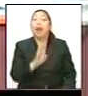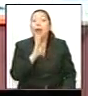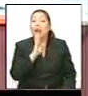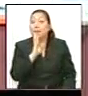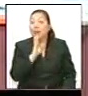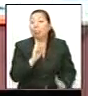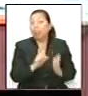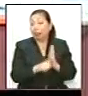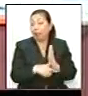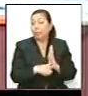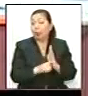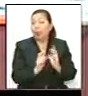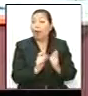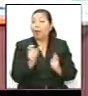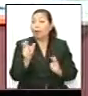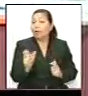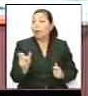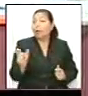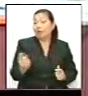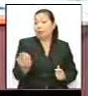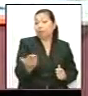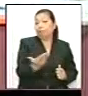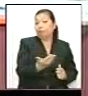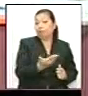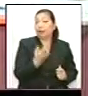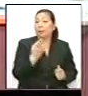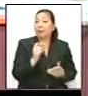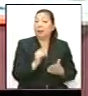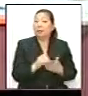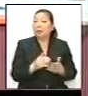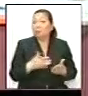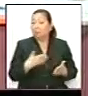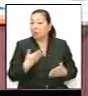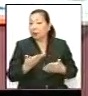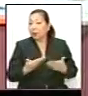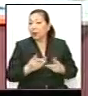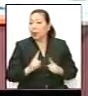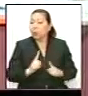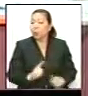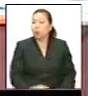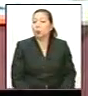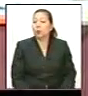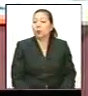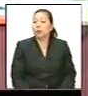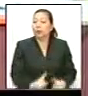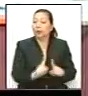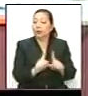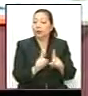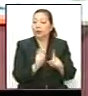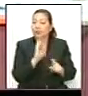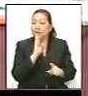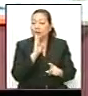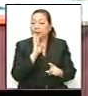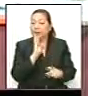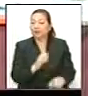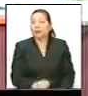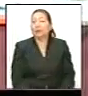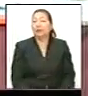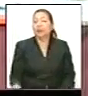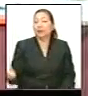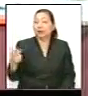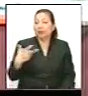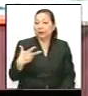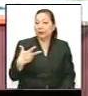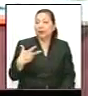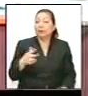señores congresistas de las comisiones asistentes para que den a conocer sus interrogantes y comentarios. 3.